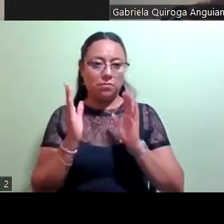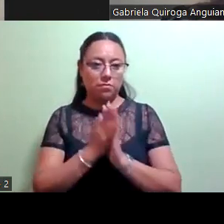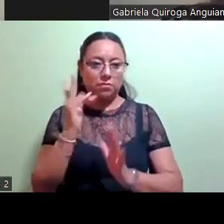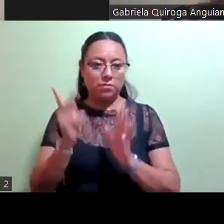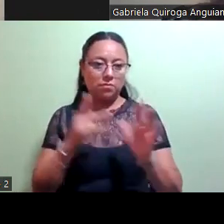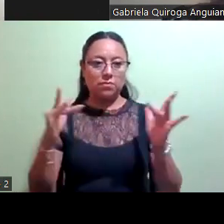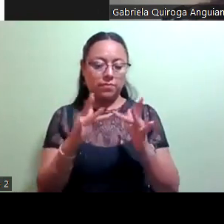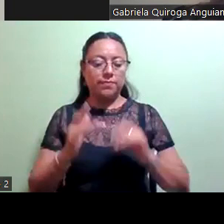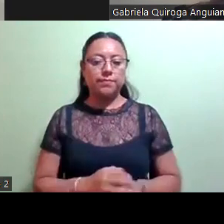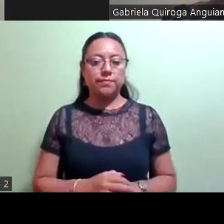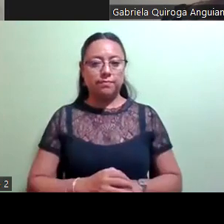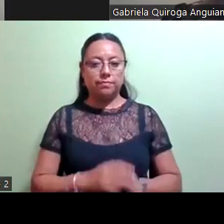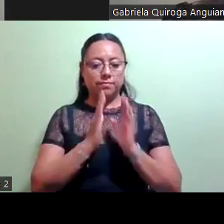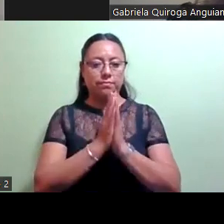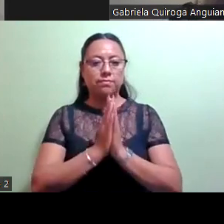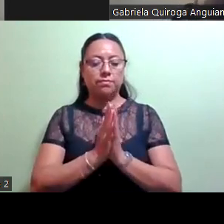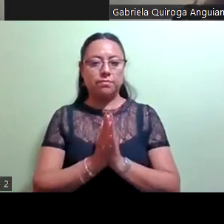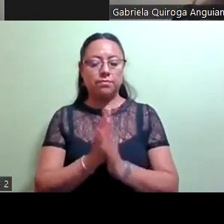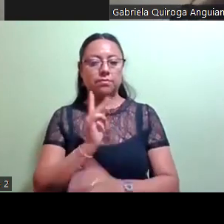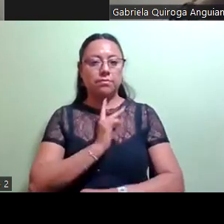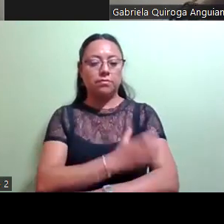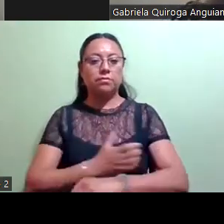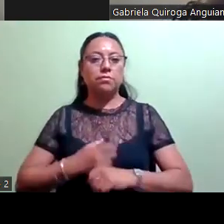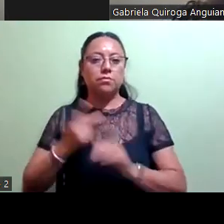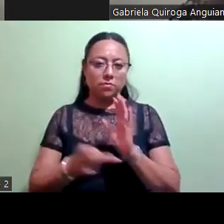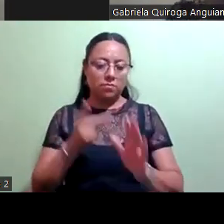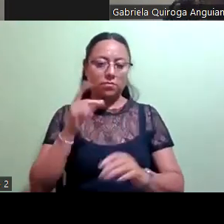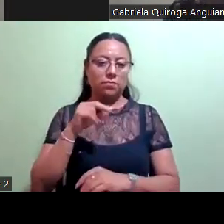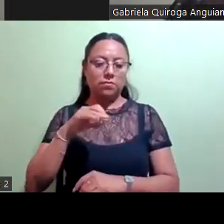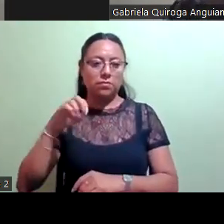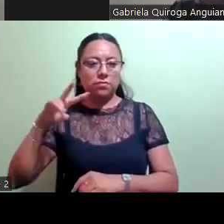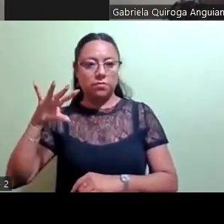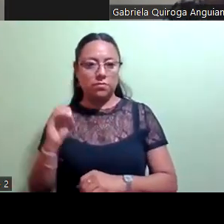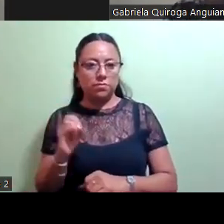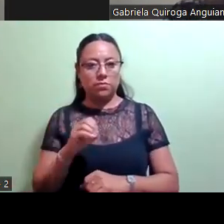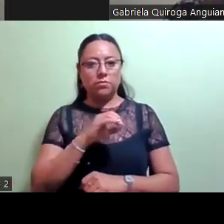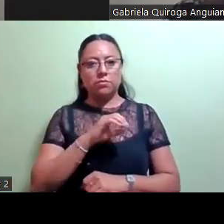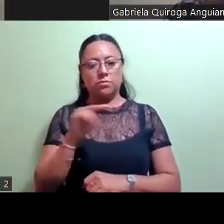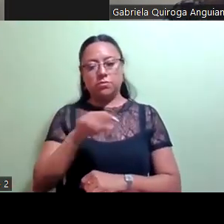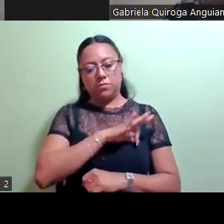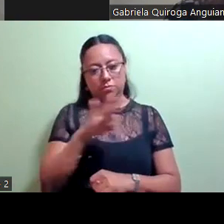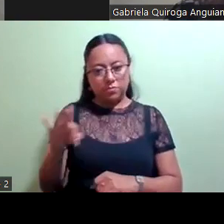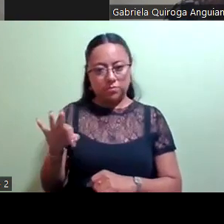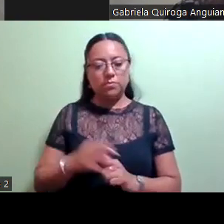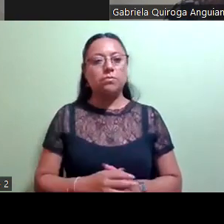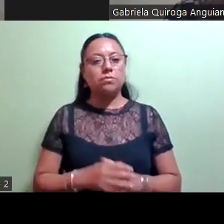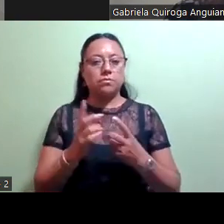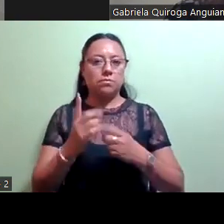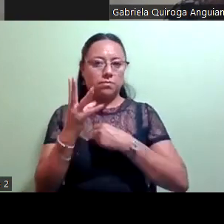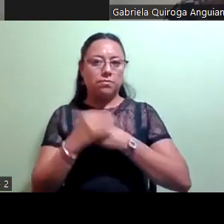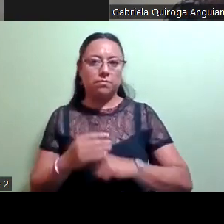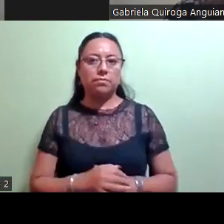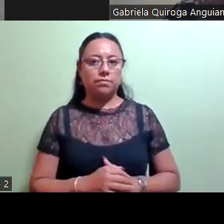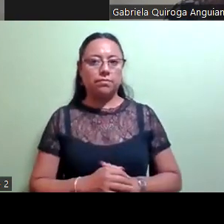Por favor. Sí, no sé si mi compañero de innovación nuevamente me pueda dar la anfitrionía para poder enlazar.